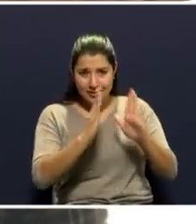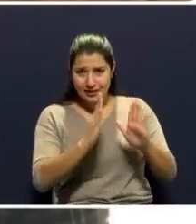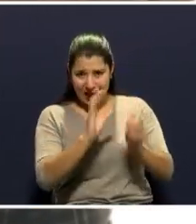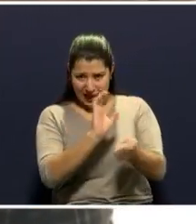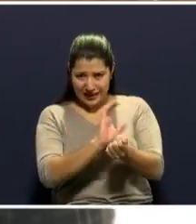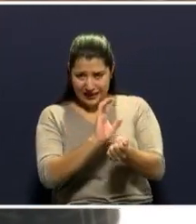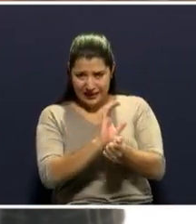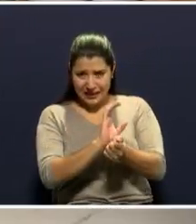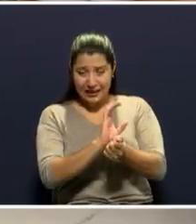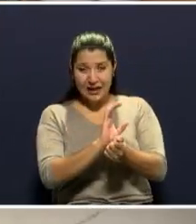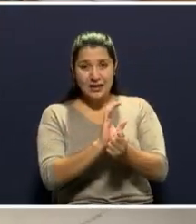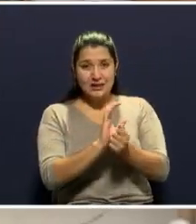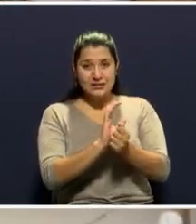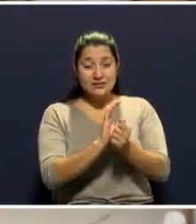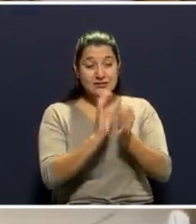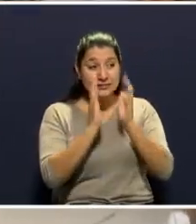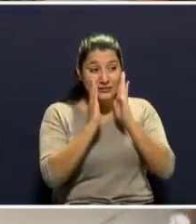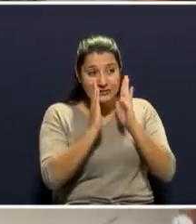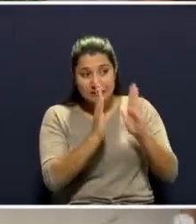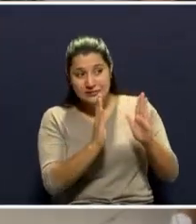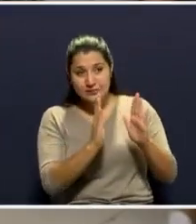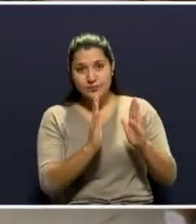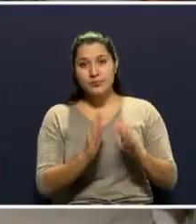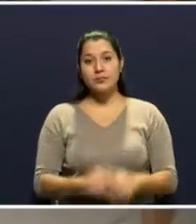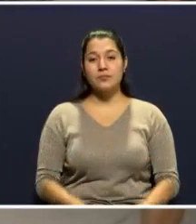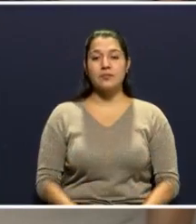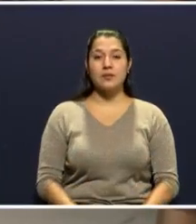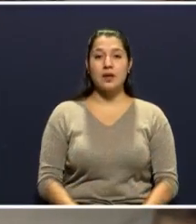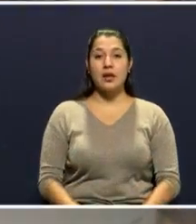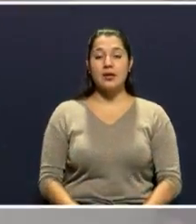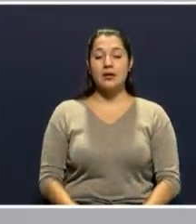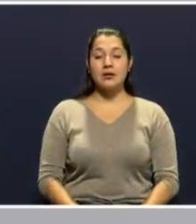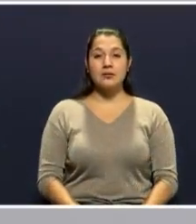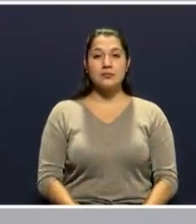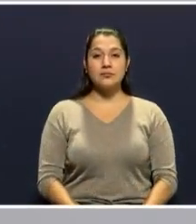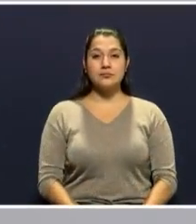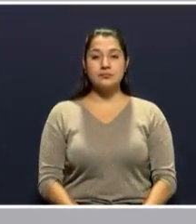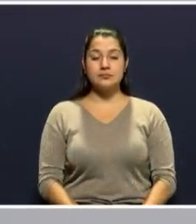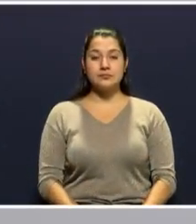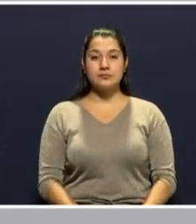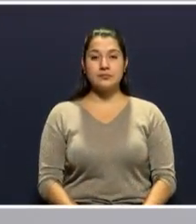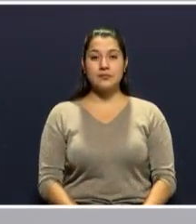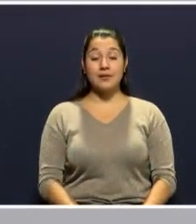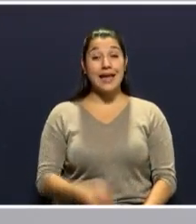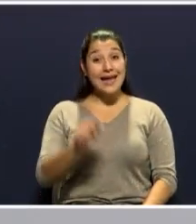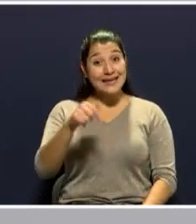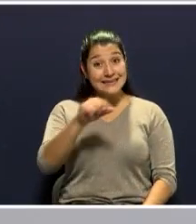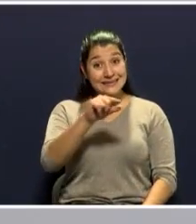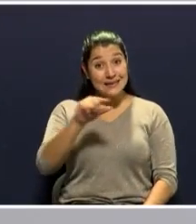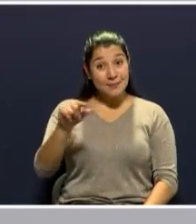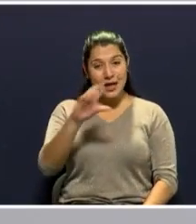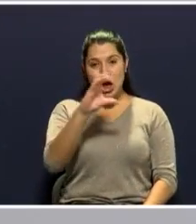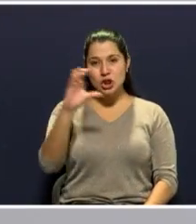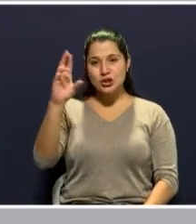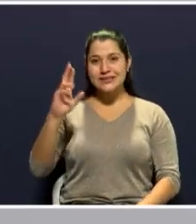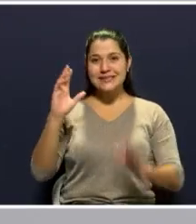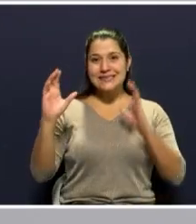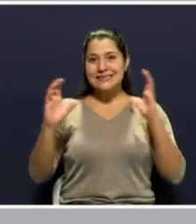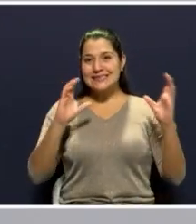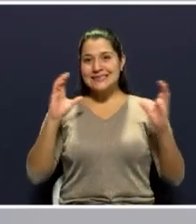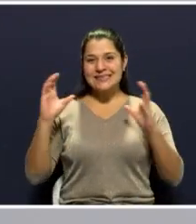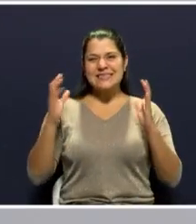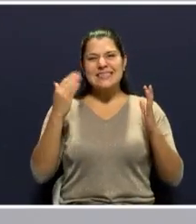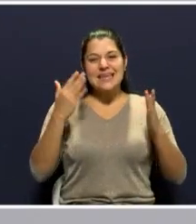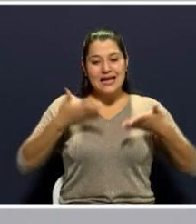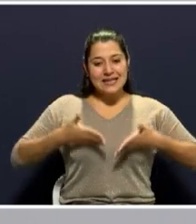Villalobos, donde labora este oficial en aislamiento total. Y esta semana el país celebró el nacimiento de